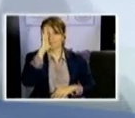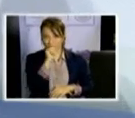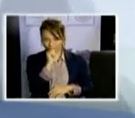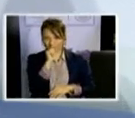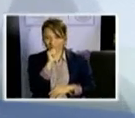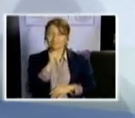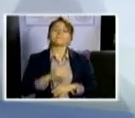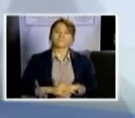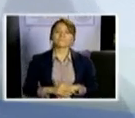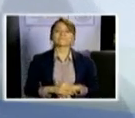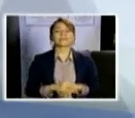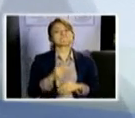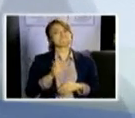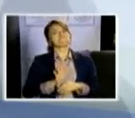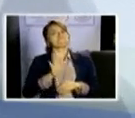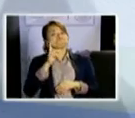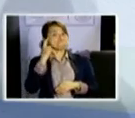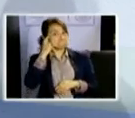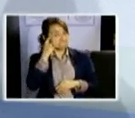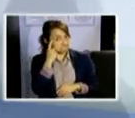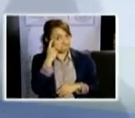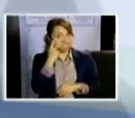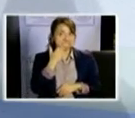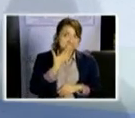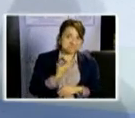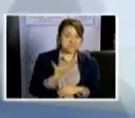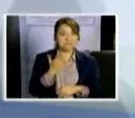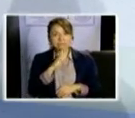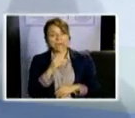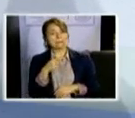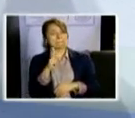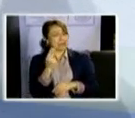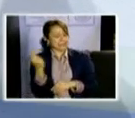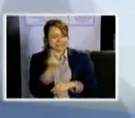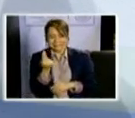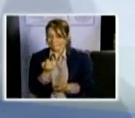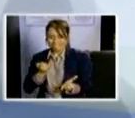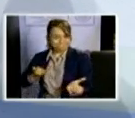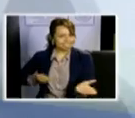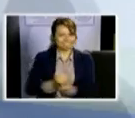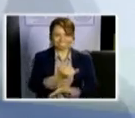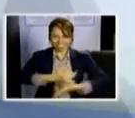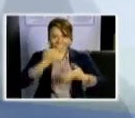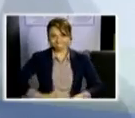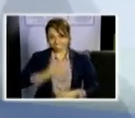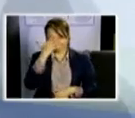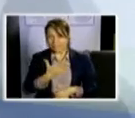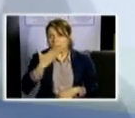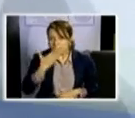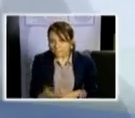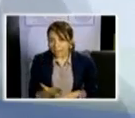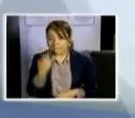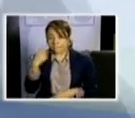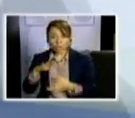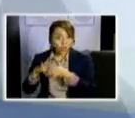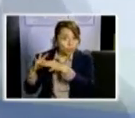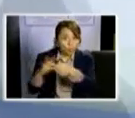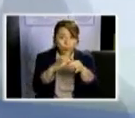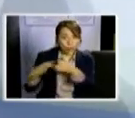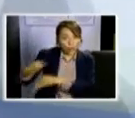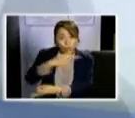especie, para estar en el planeta, necesitamos acciones contundentes, pero acciones colectivas, donde la sociedad sea consciente